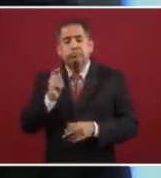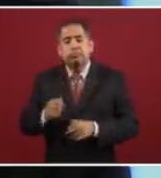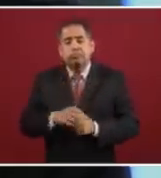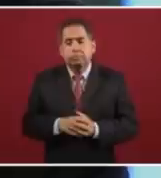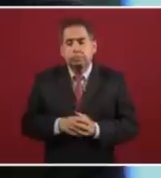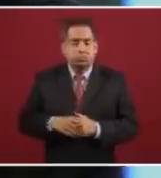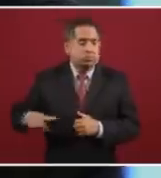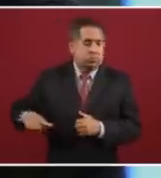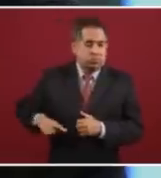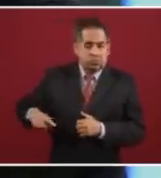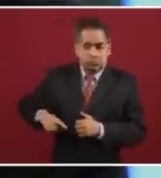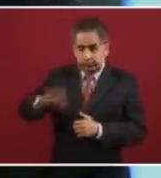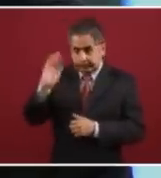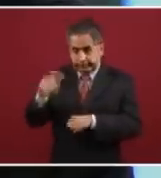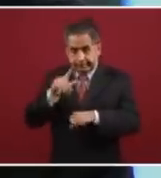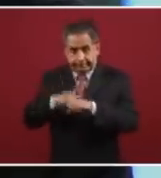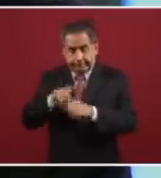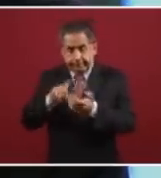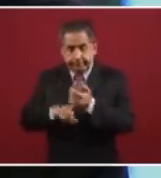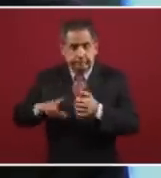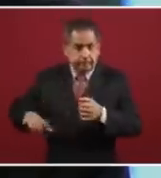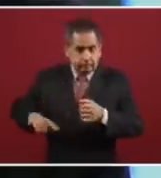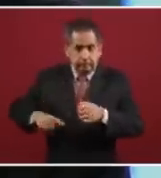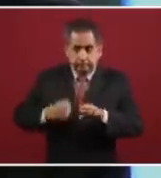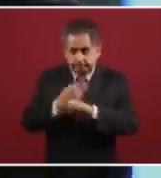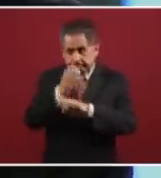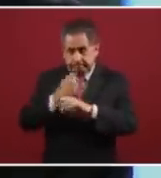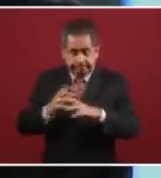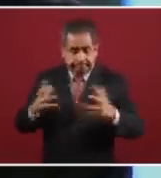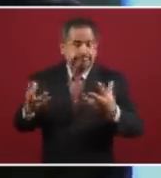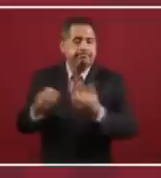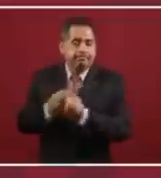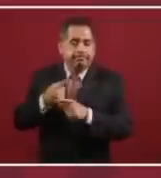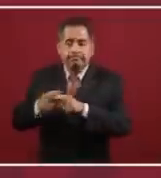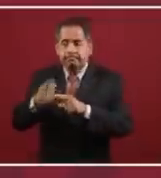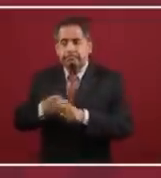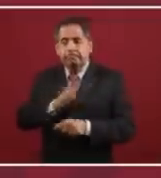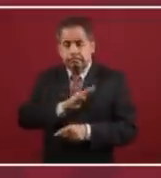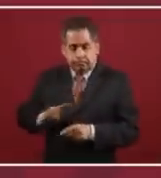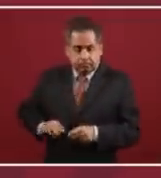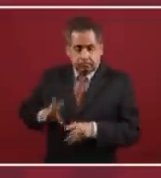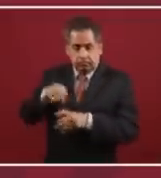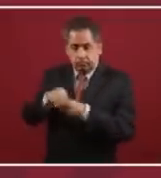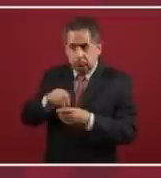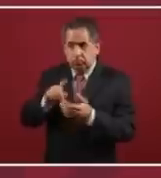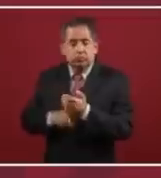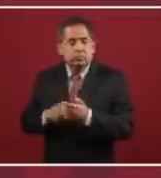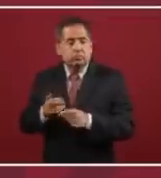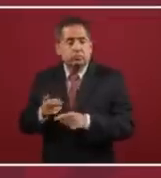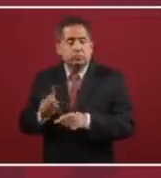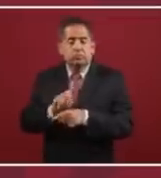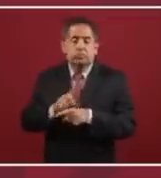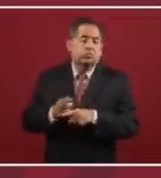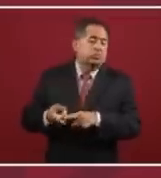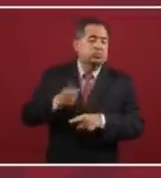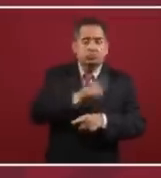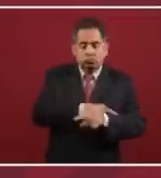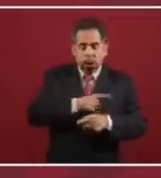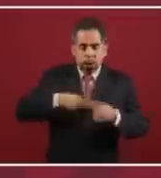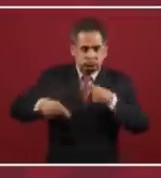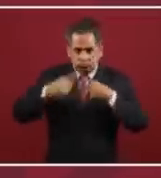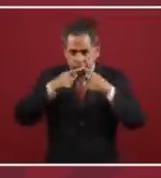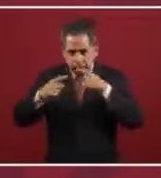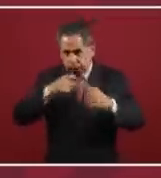el gobierno federal, el gobierno estatal y los gobiernos municipales, que desde un principio nos pusimos